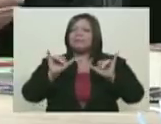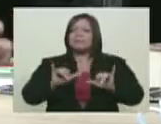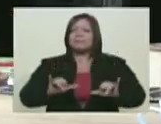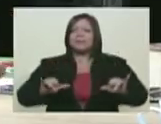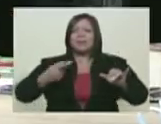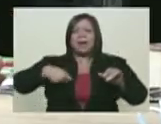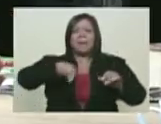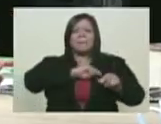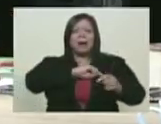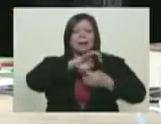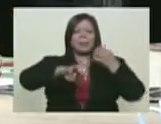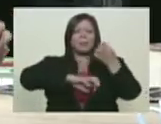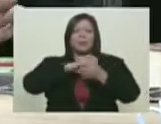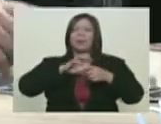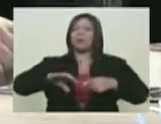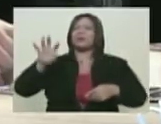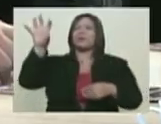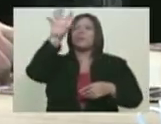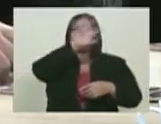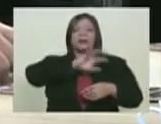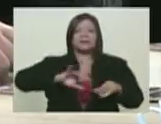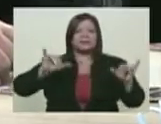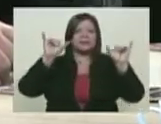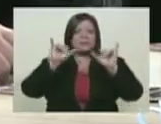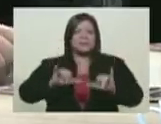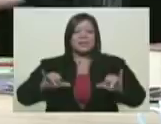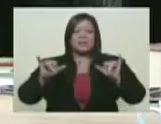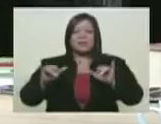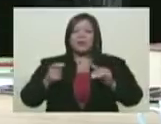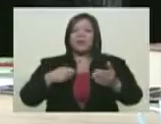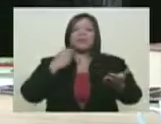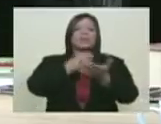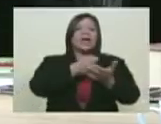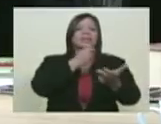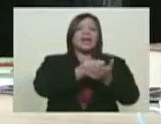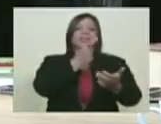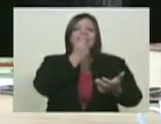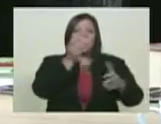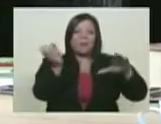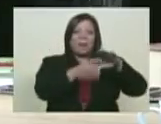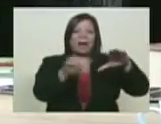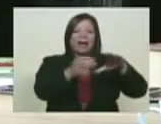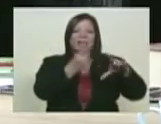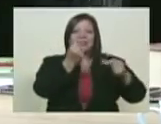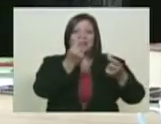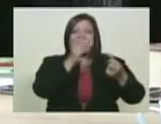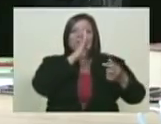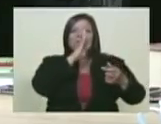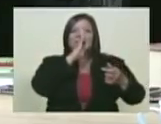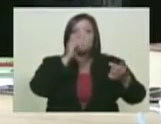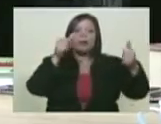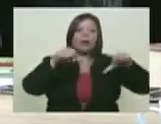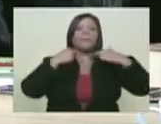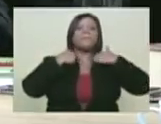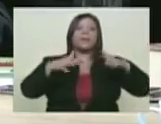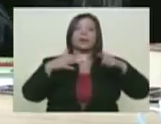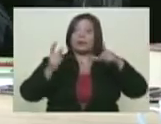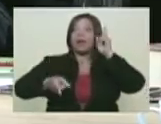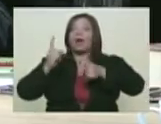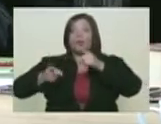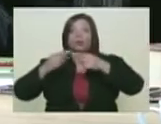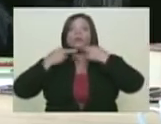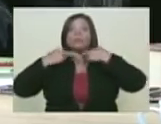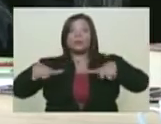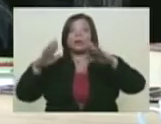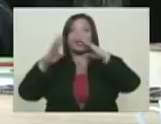en España y en otros lugares. Se refinanció a los bancos, pero la deuda del privado permaneció y perdió la casa.